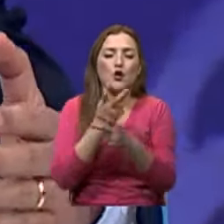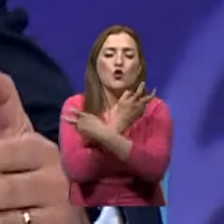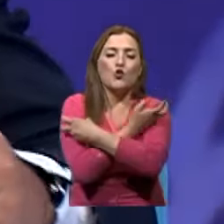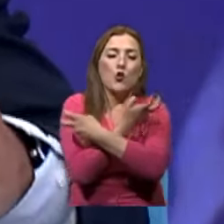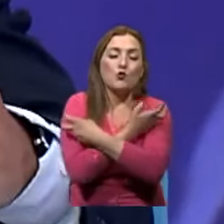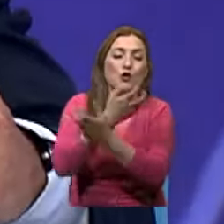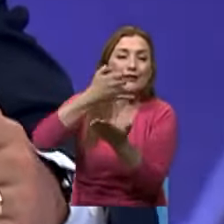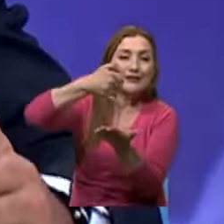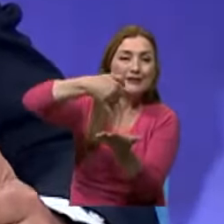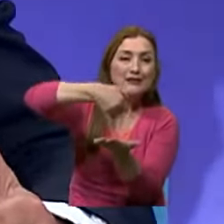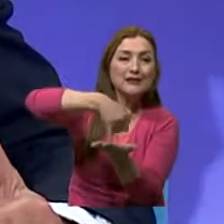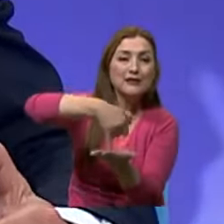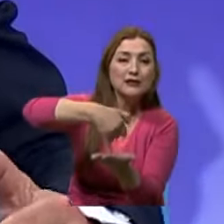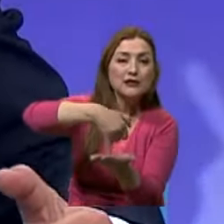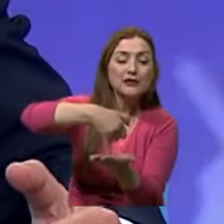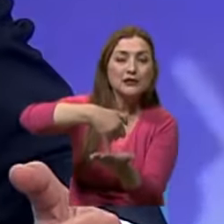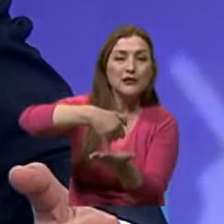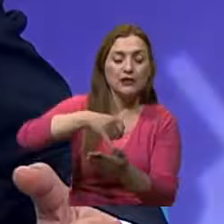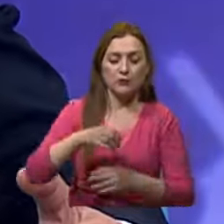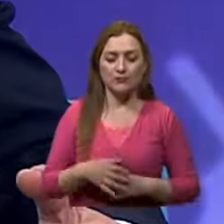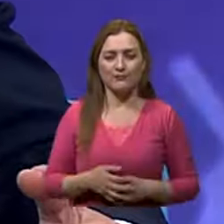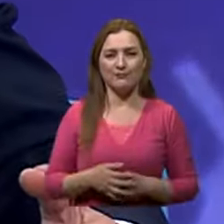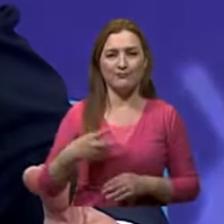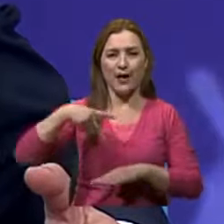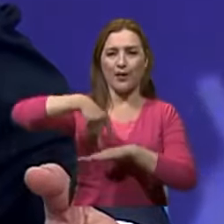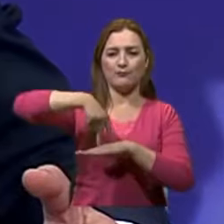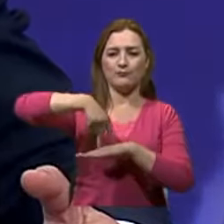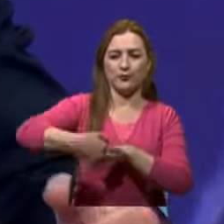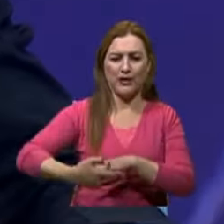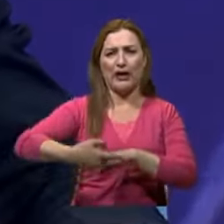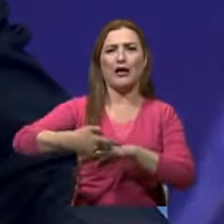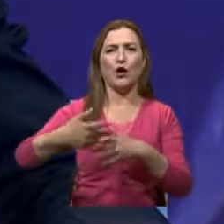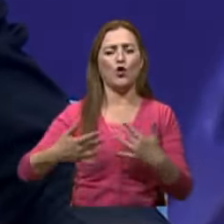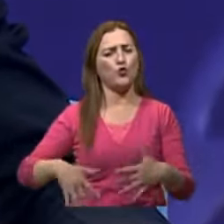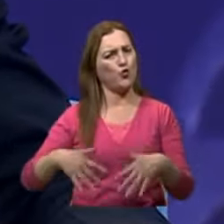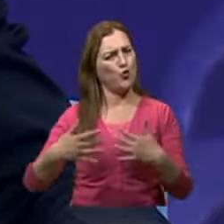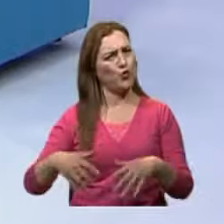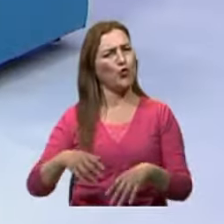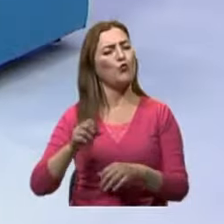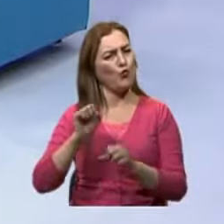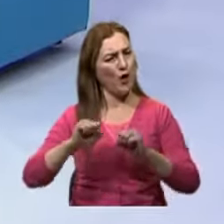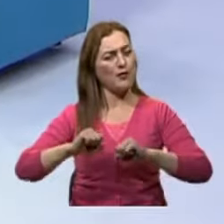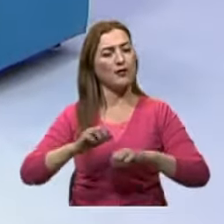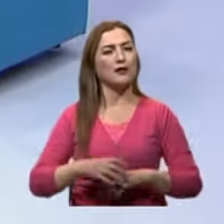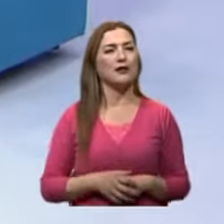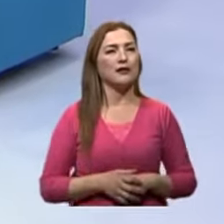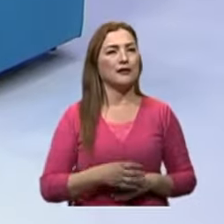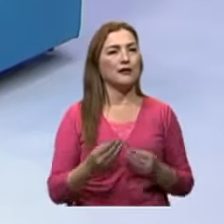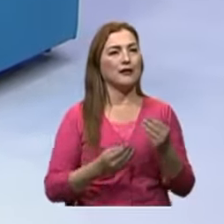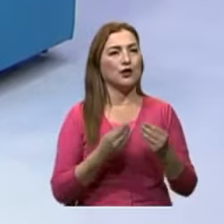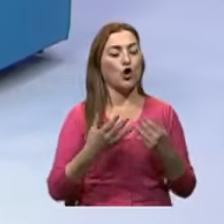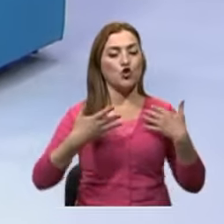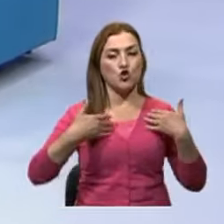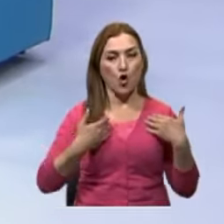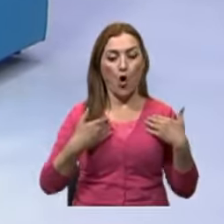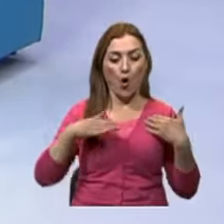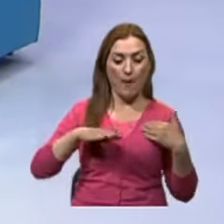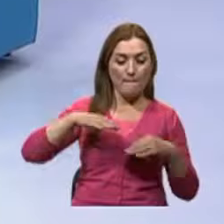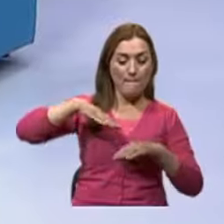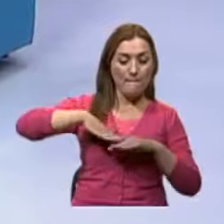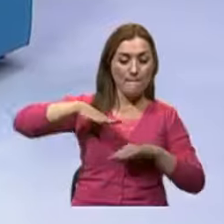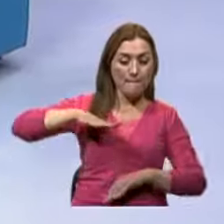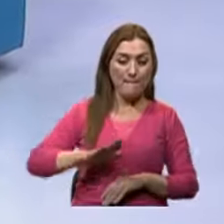relativamente débiles, una caída inclusive de la propia altura puede causar eso. ¿Qué pasó esa caída? Bajaba de una rampa y no tuve